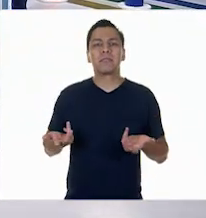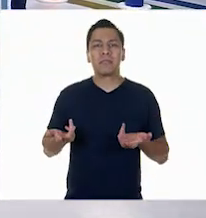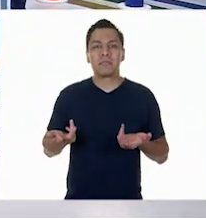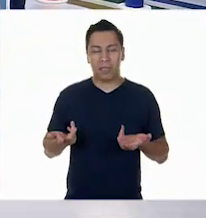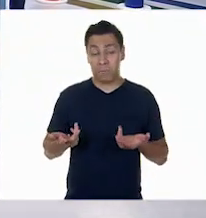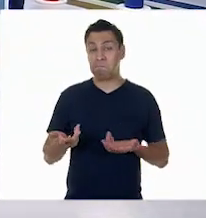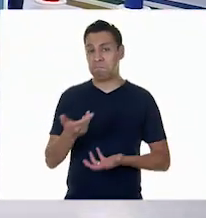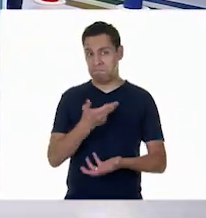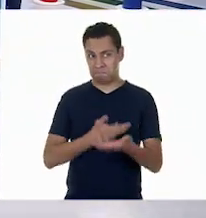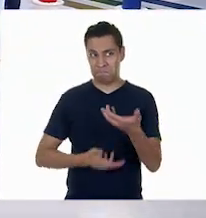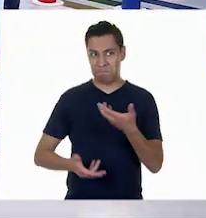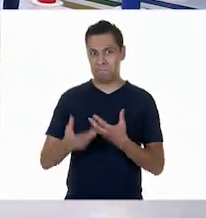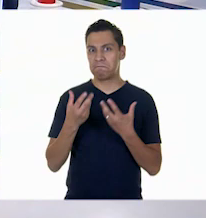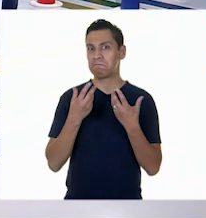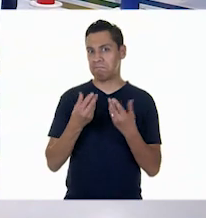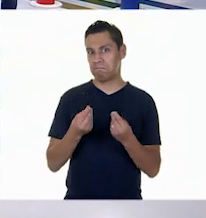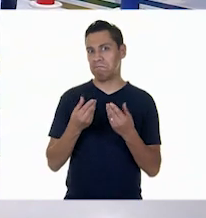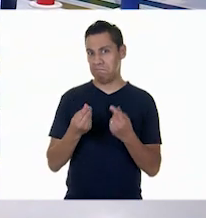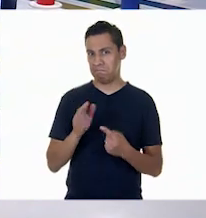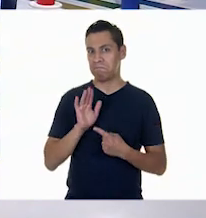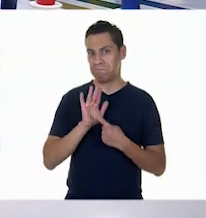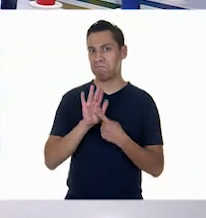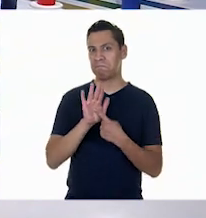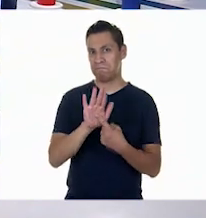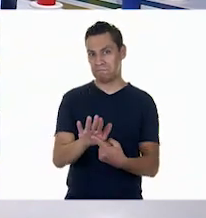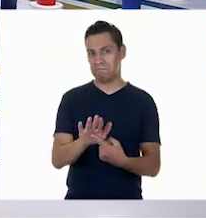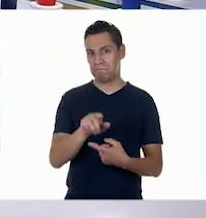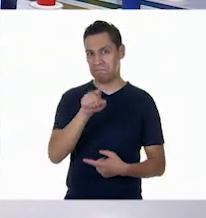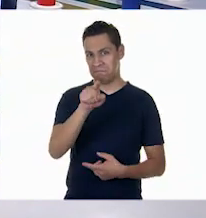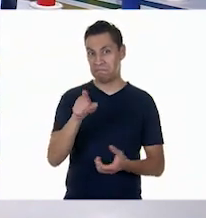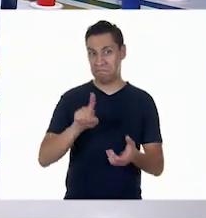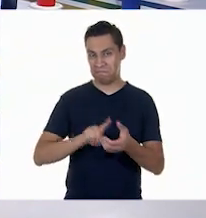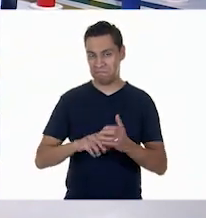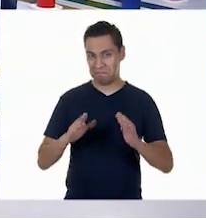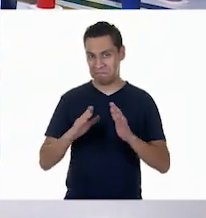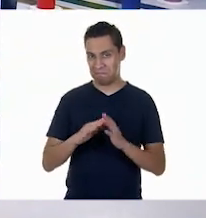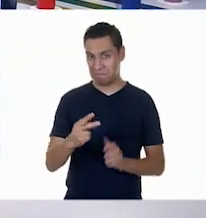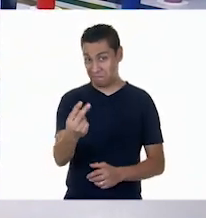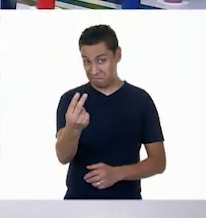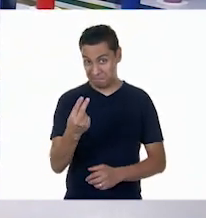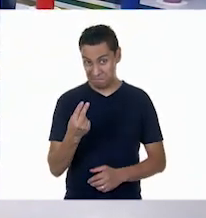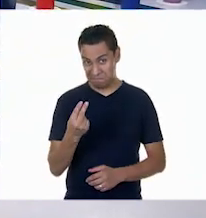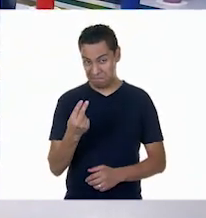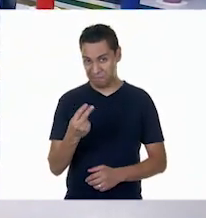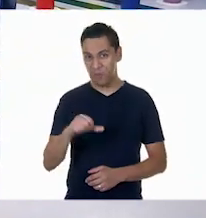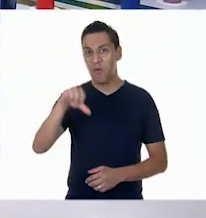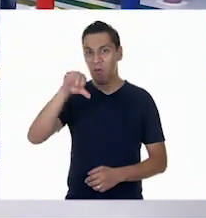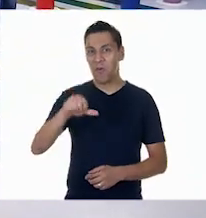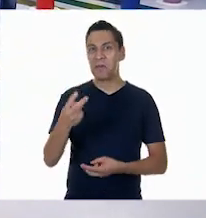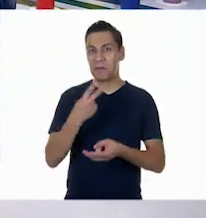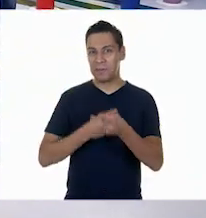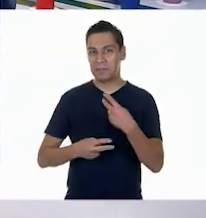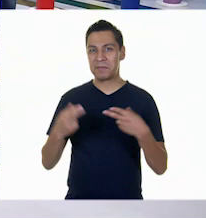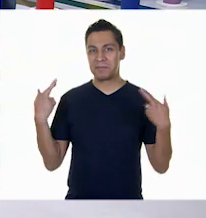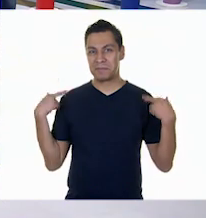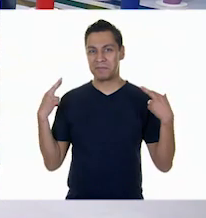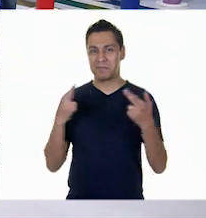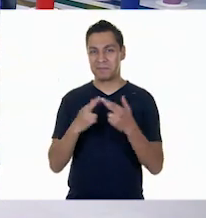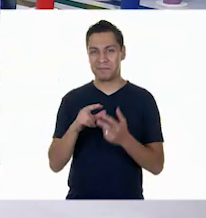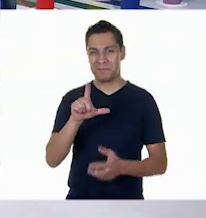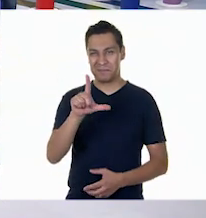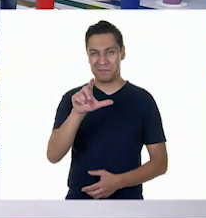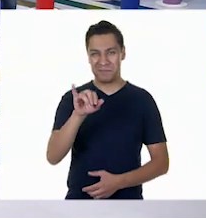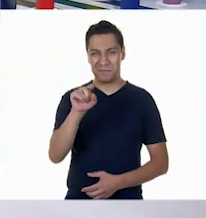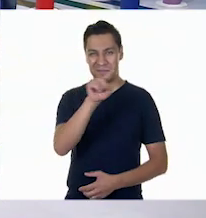que compartir y aprender con ustedes que nos siguen desde sus hogares. La maestra Liz nos acompañará con sus conocimientos en un tema